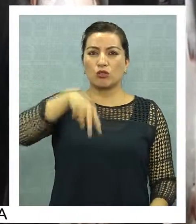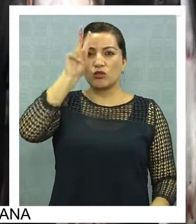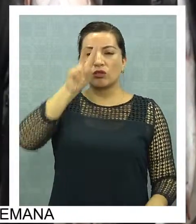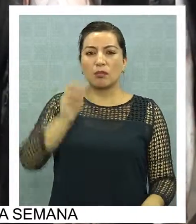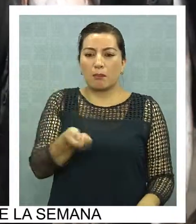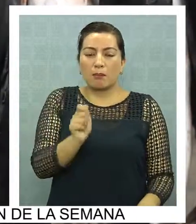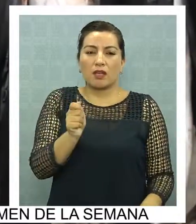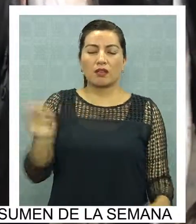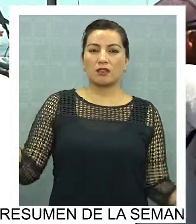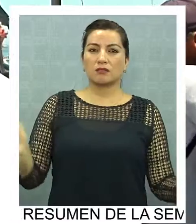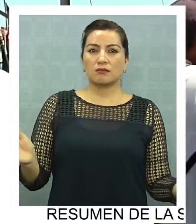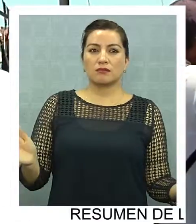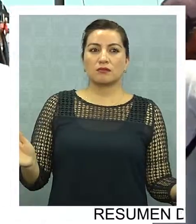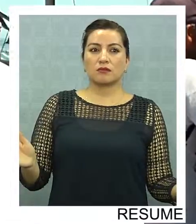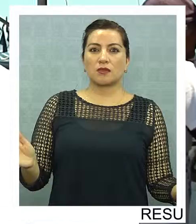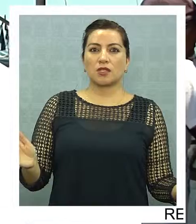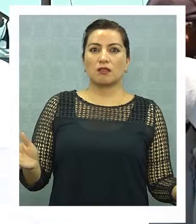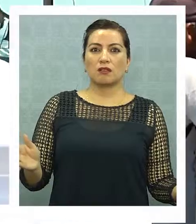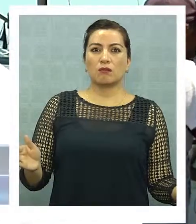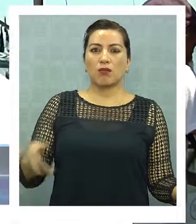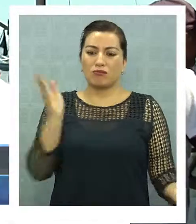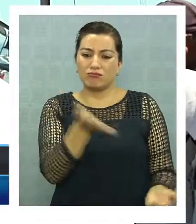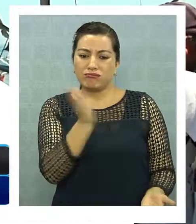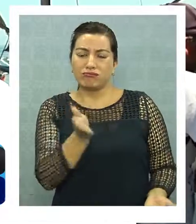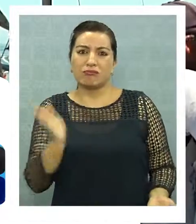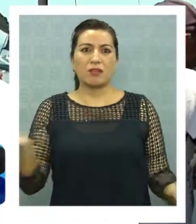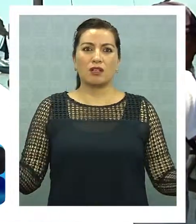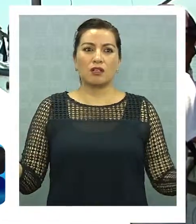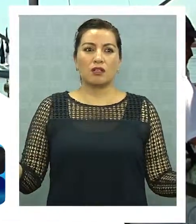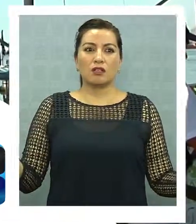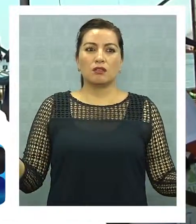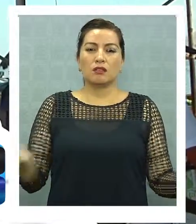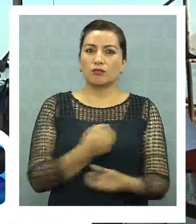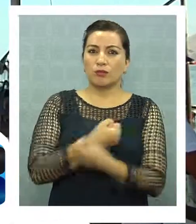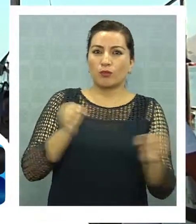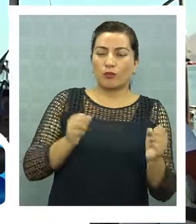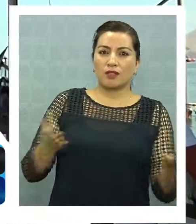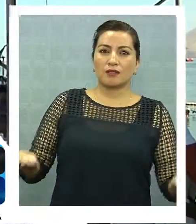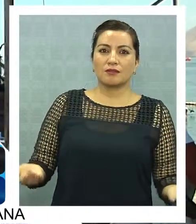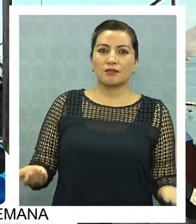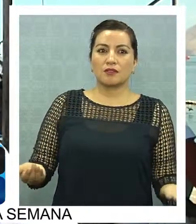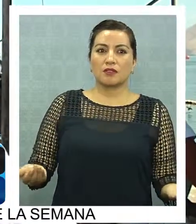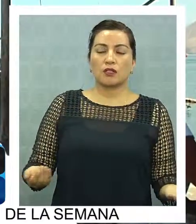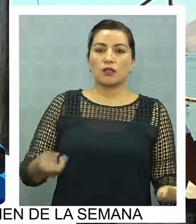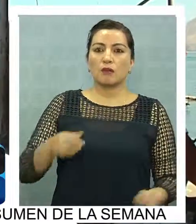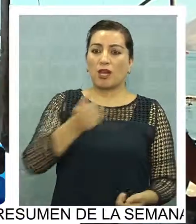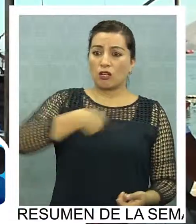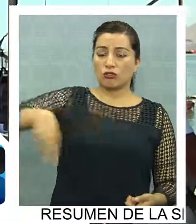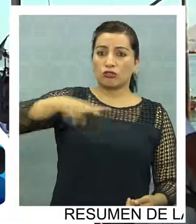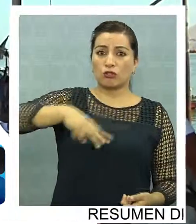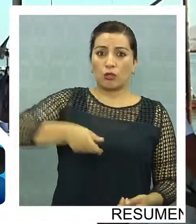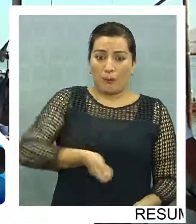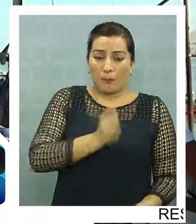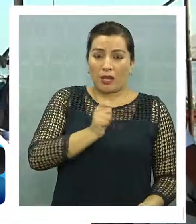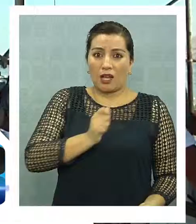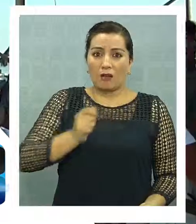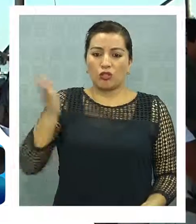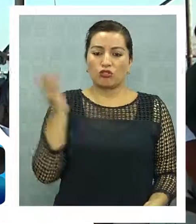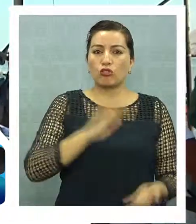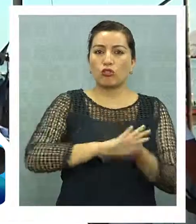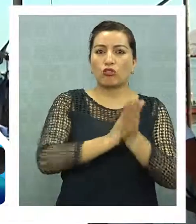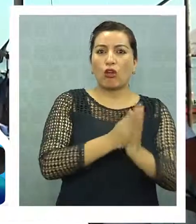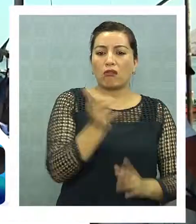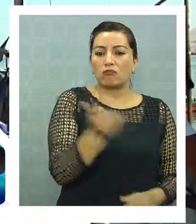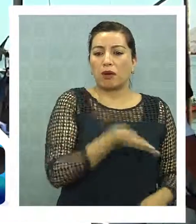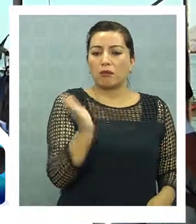restringe muchas cosas, todo va a ser restringido para nosotros, y